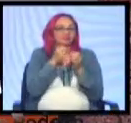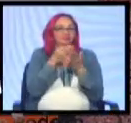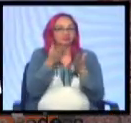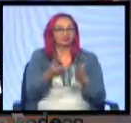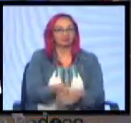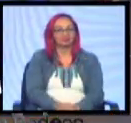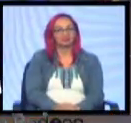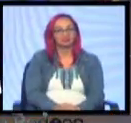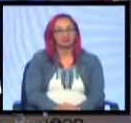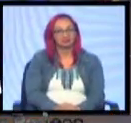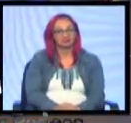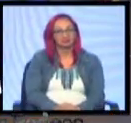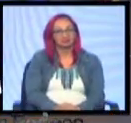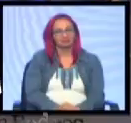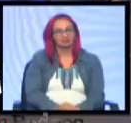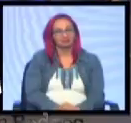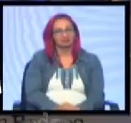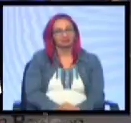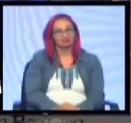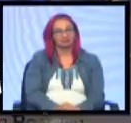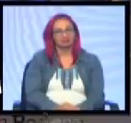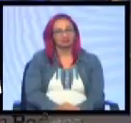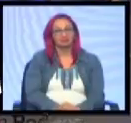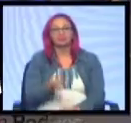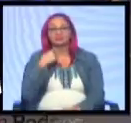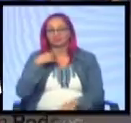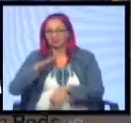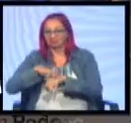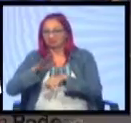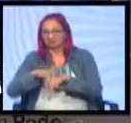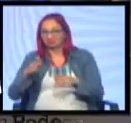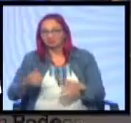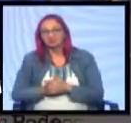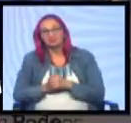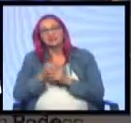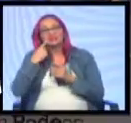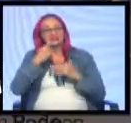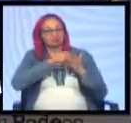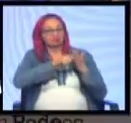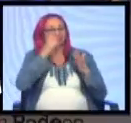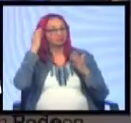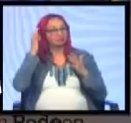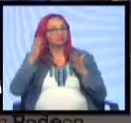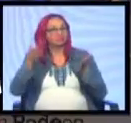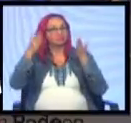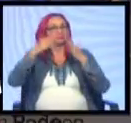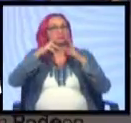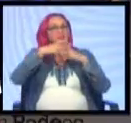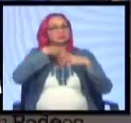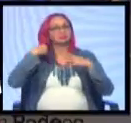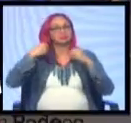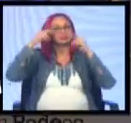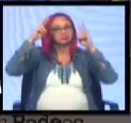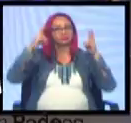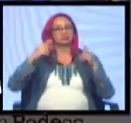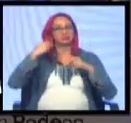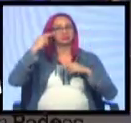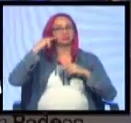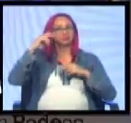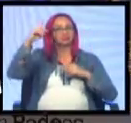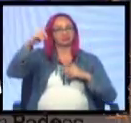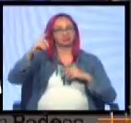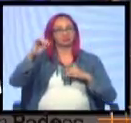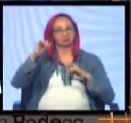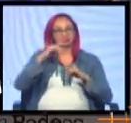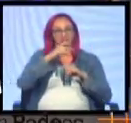que sí. Doña Adelia Anto Vega escribe y dice, los felicito, me gustan mucho los temas. Dice, a tocar, estoy viendo a doña Delia de la